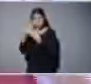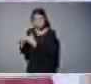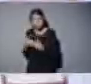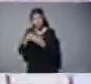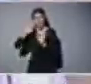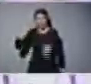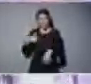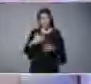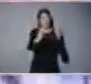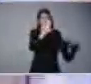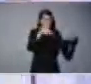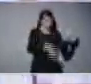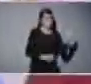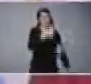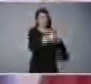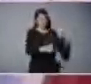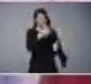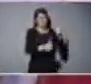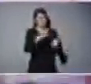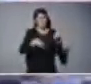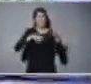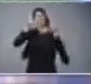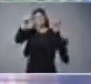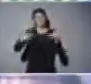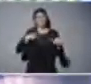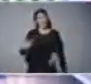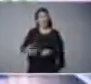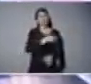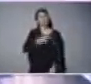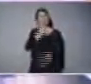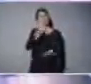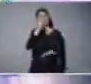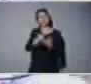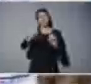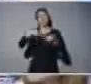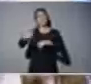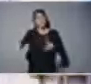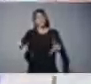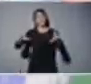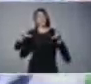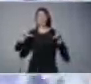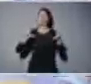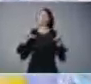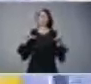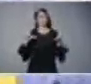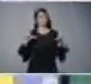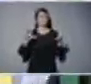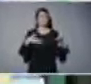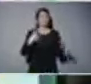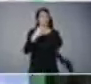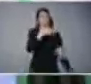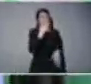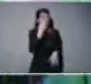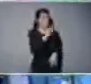una tapa me examinan y por mi título yo tengo que pagar. No importa tú, ni